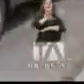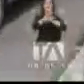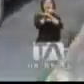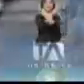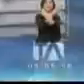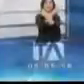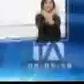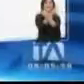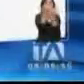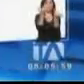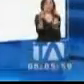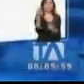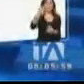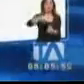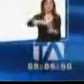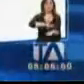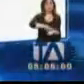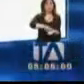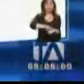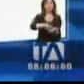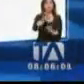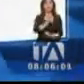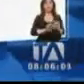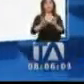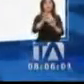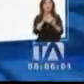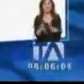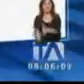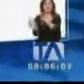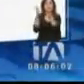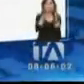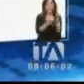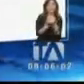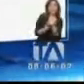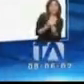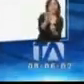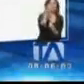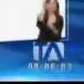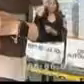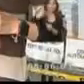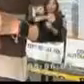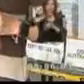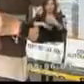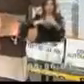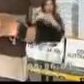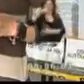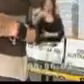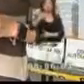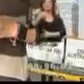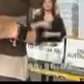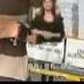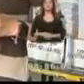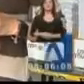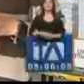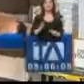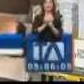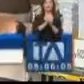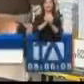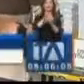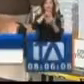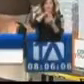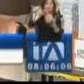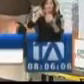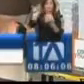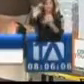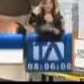de Twitter, hoy participamos de una reunión de evaluación y planificación de la segunda vuelta, cumpliendo el cronograma. Mientras tanto, en el Instituto Geográfico Militar,